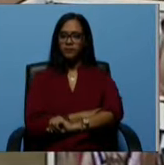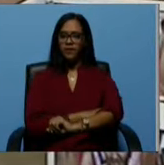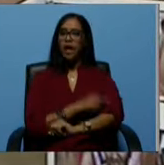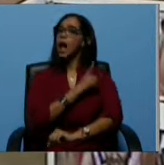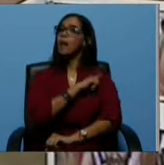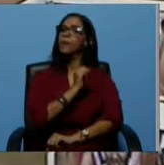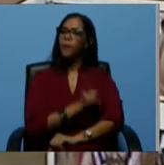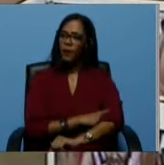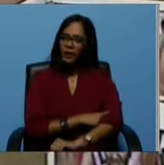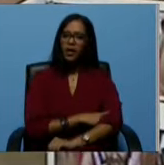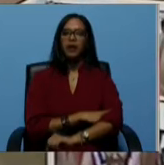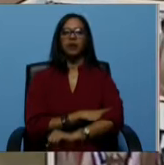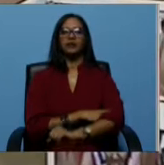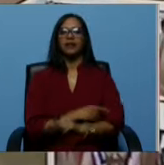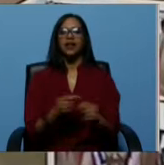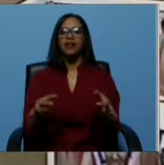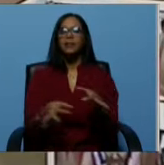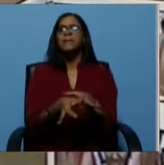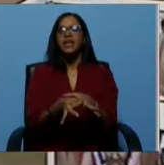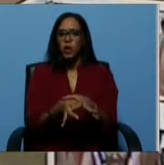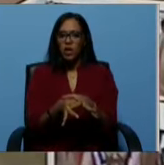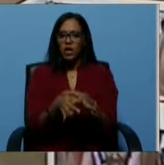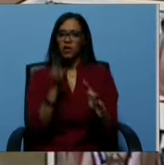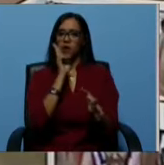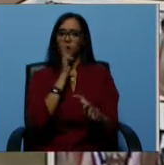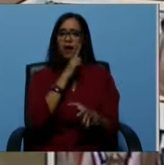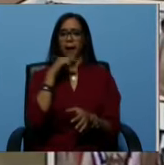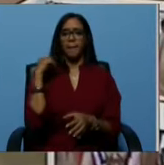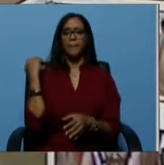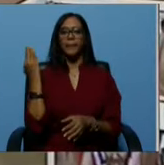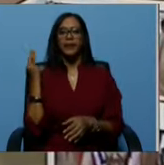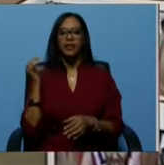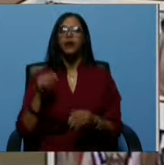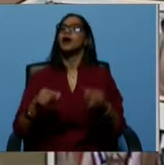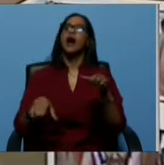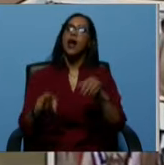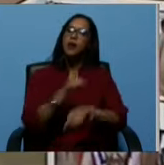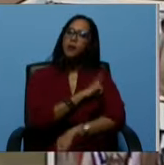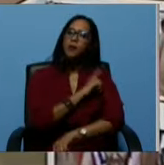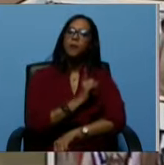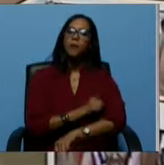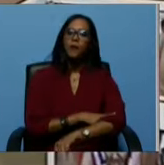Al poder de las minorías, de los apellidos. Al poder